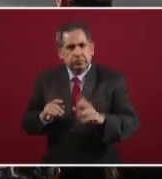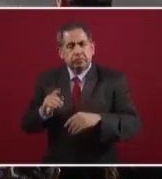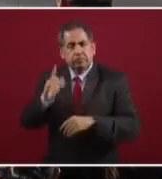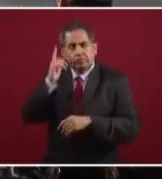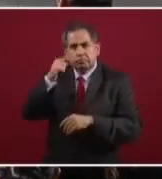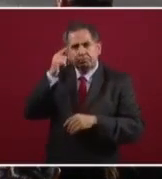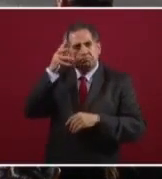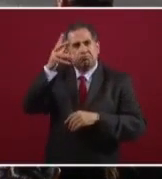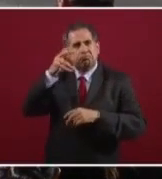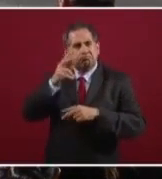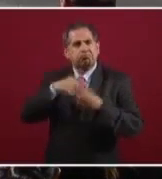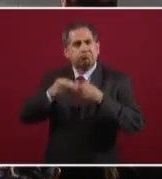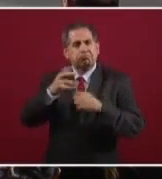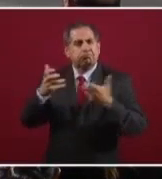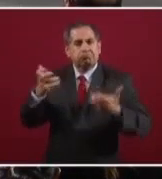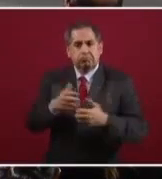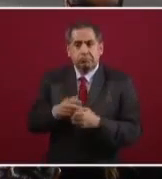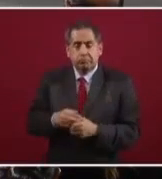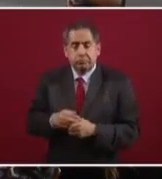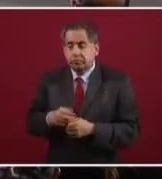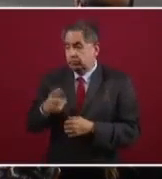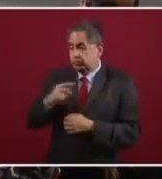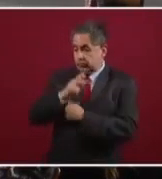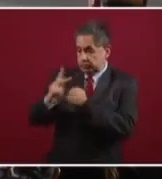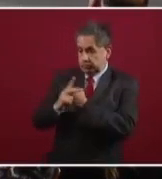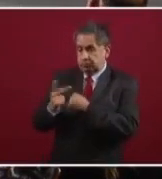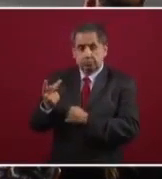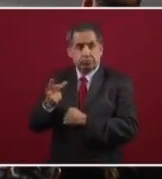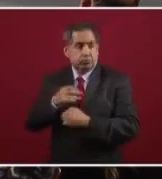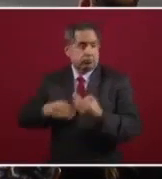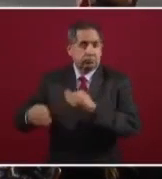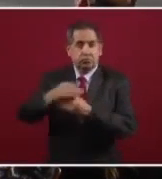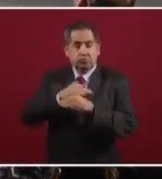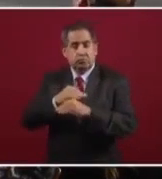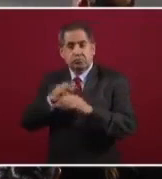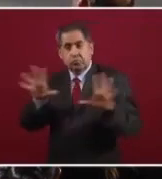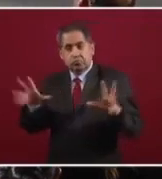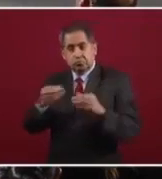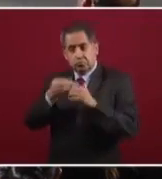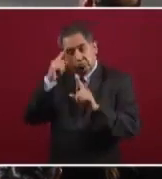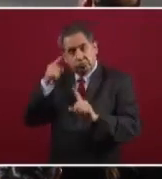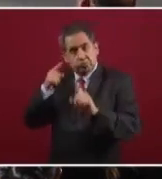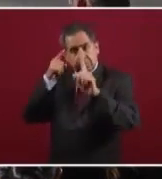esperando a ser construidas los destinos de nuestras naciones para todos.